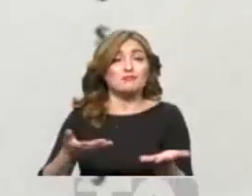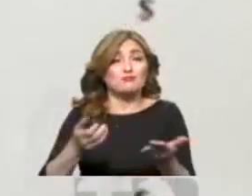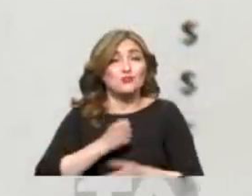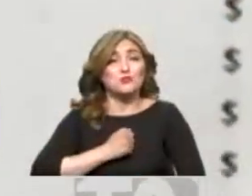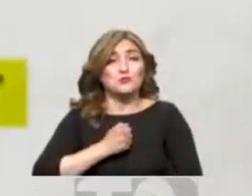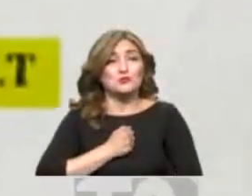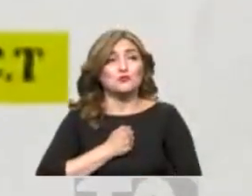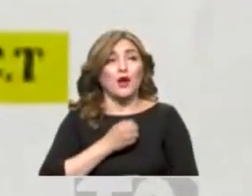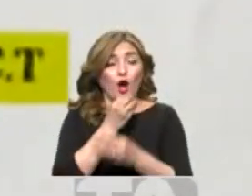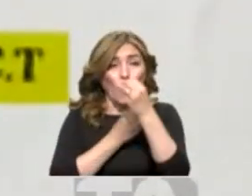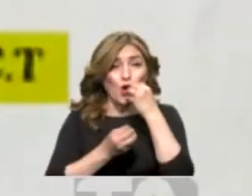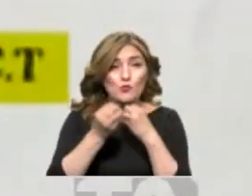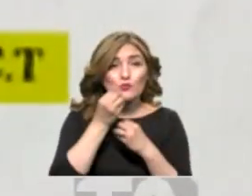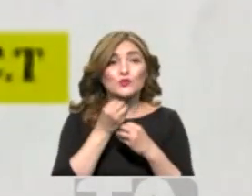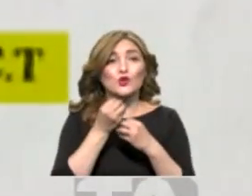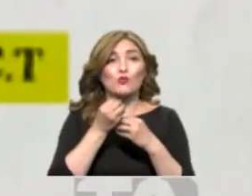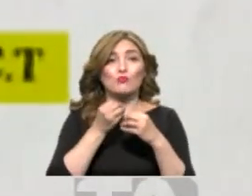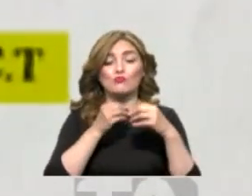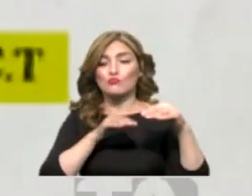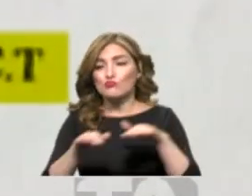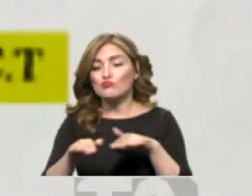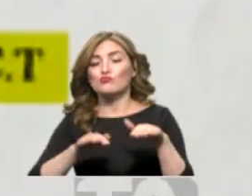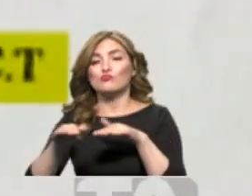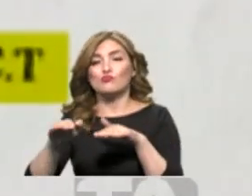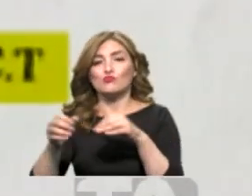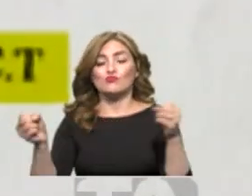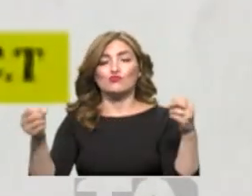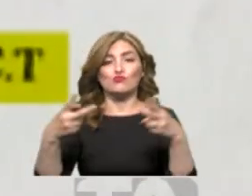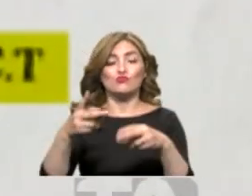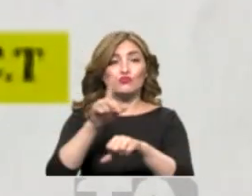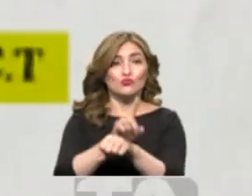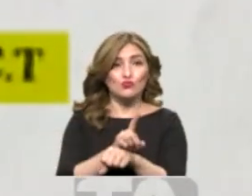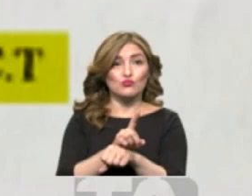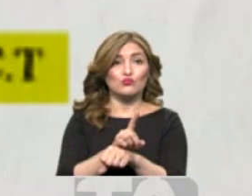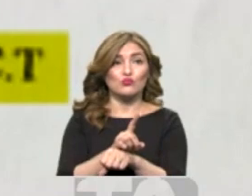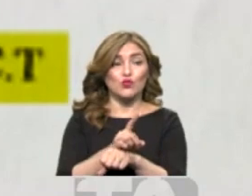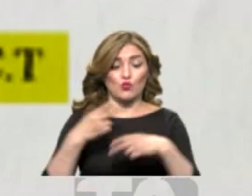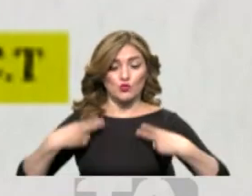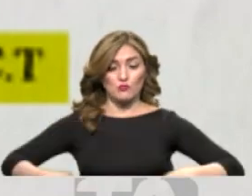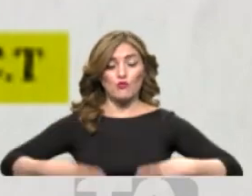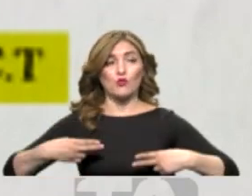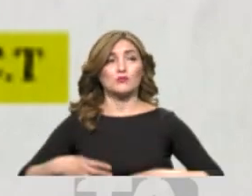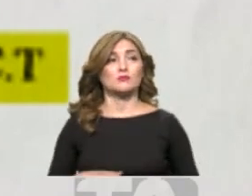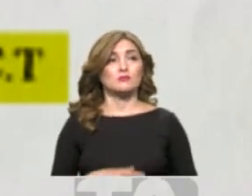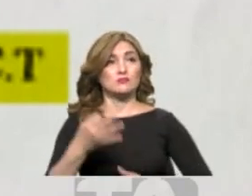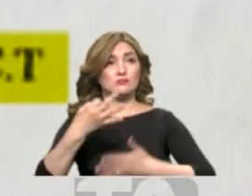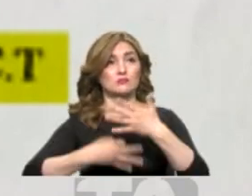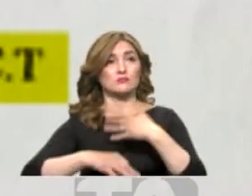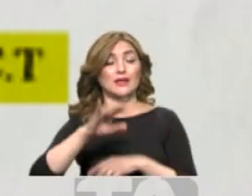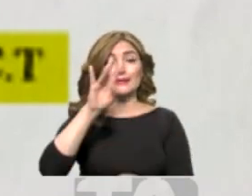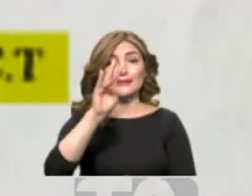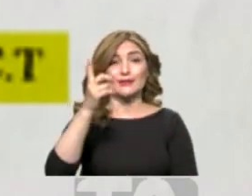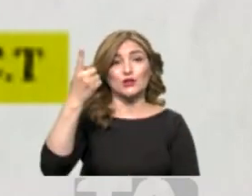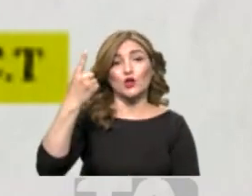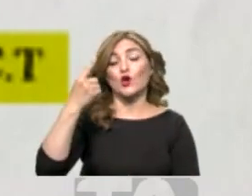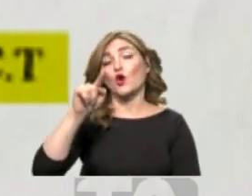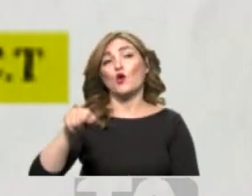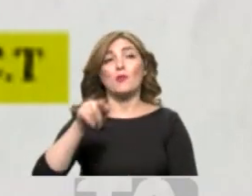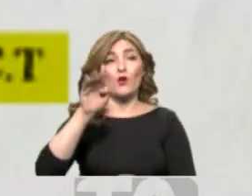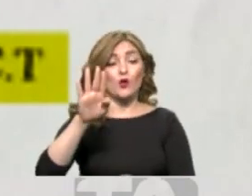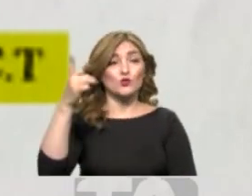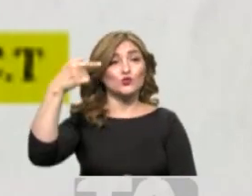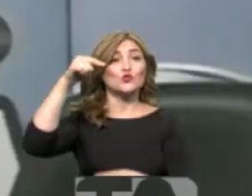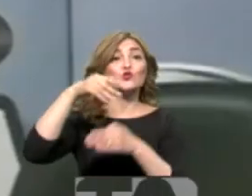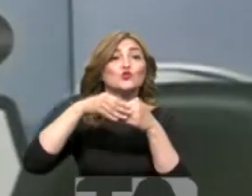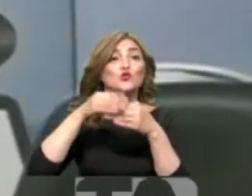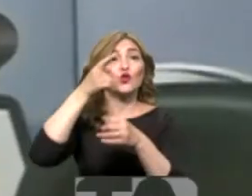Entre ellos la alimentación, la movilización, el seguro médico y hasta el uniforme. En total, 7,4 millones de